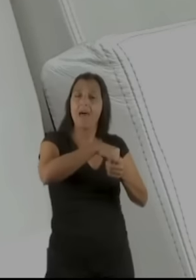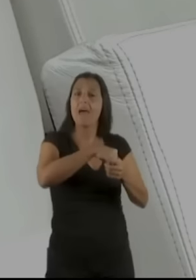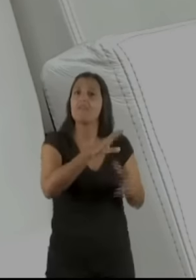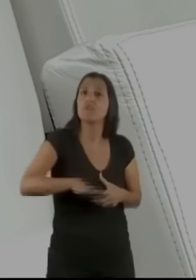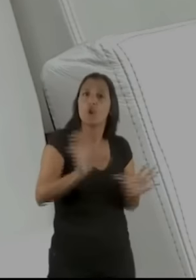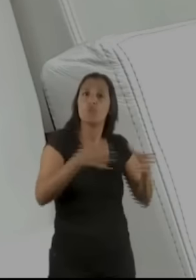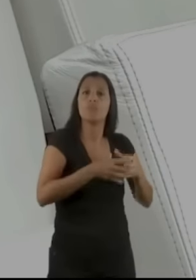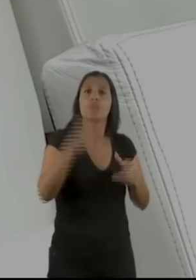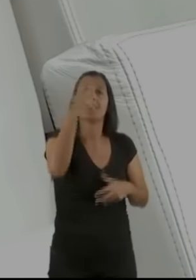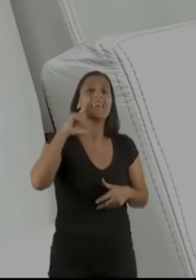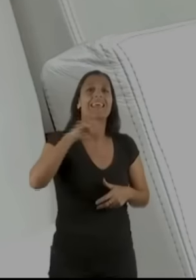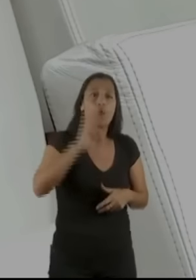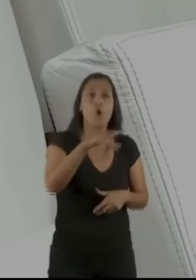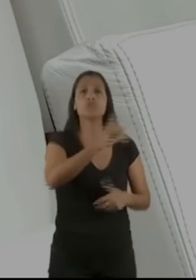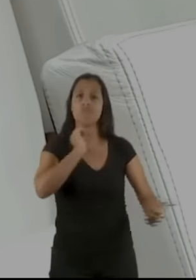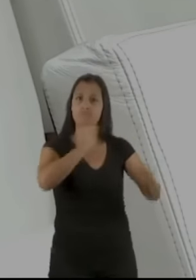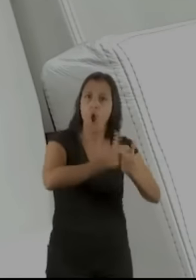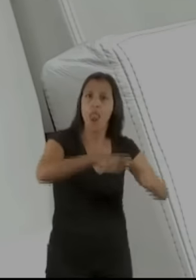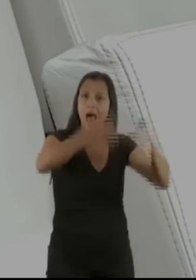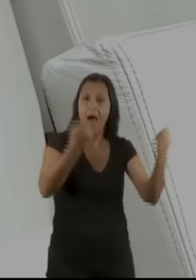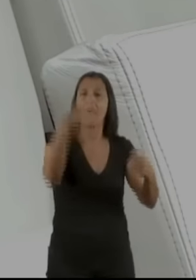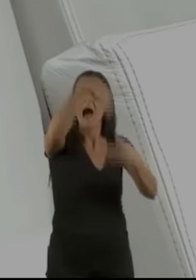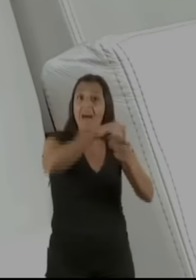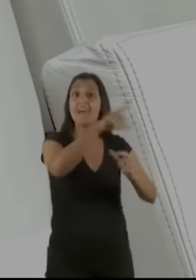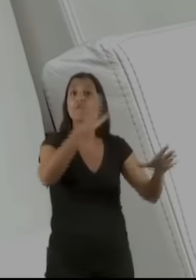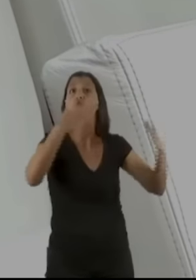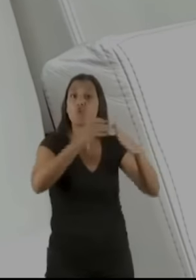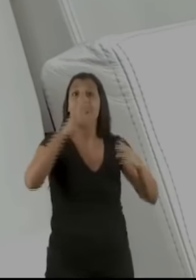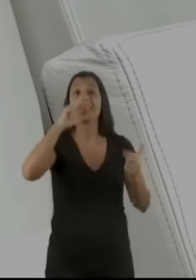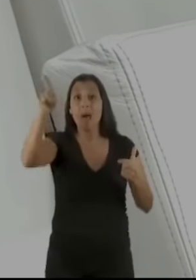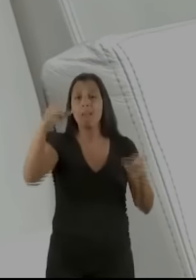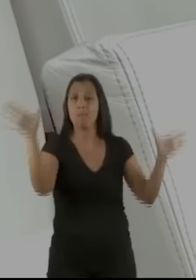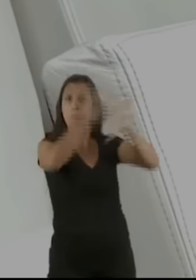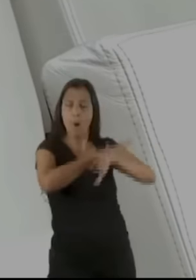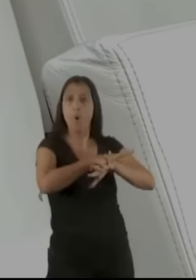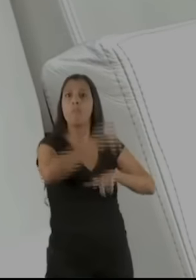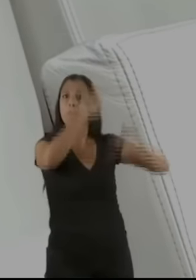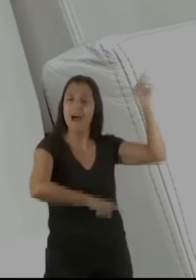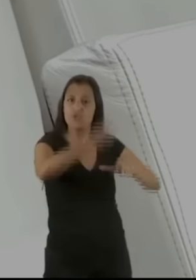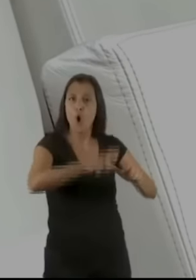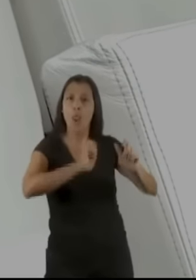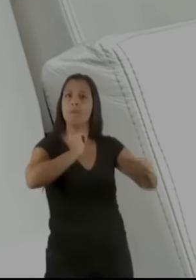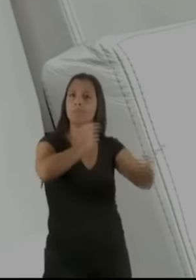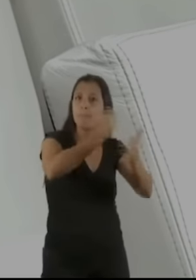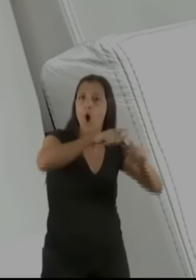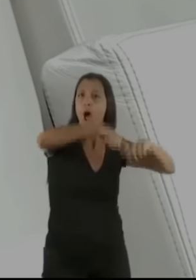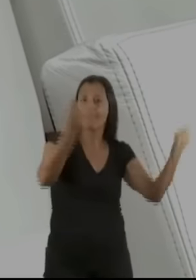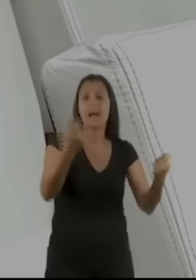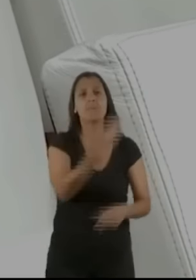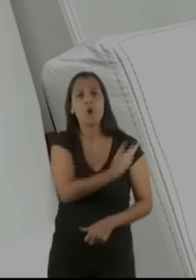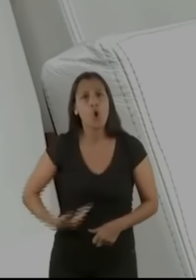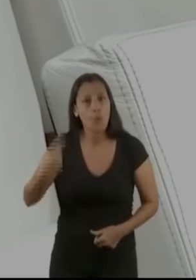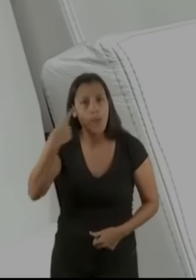desaparecidos que fue violada y atacada en su casa en la plata Cuál es el mensaje del gobierno por un lado y por otro lado qué